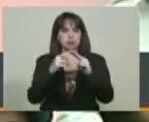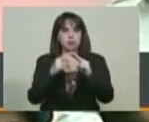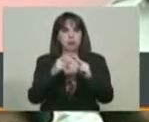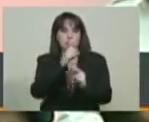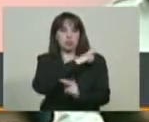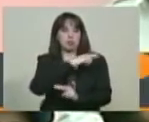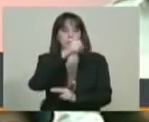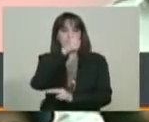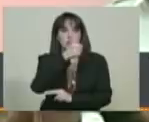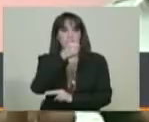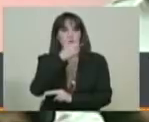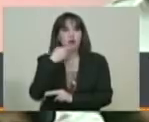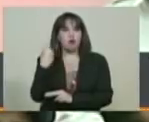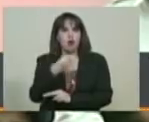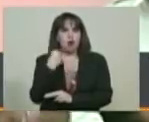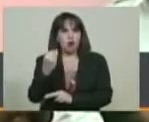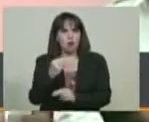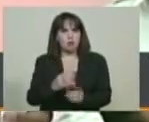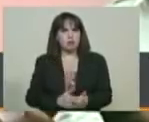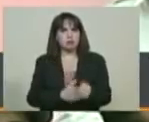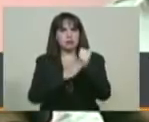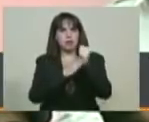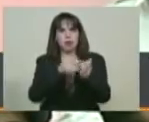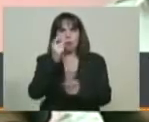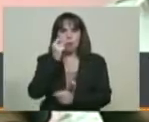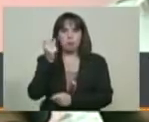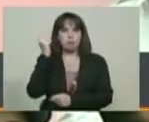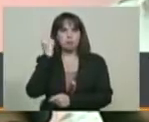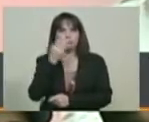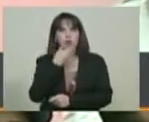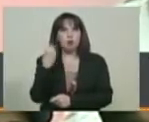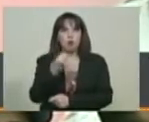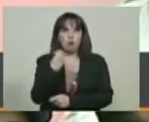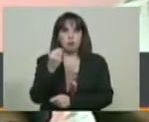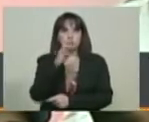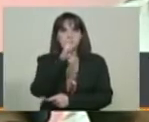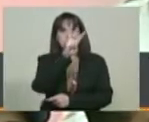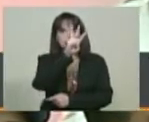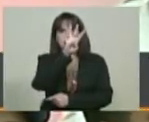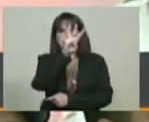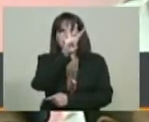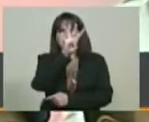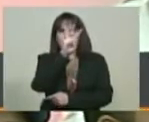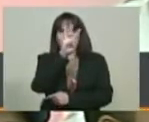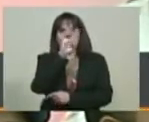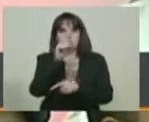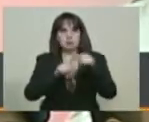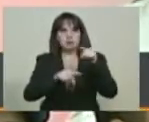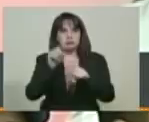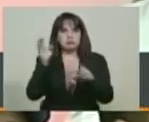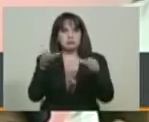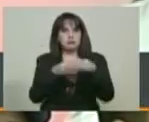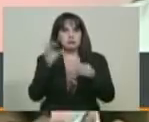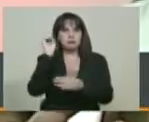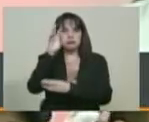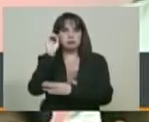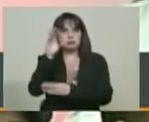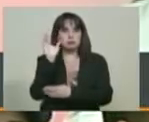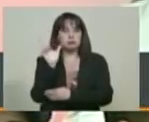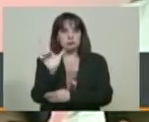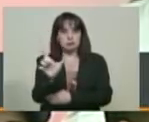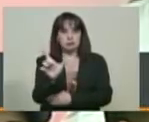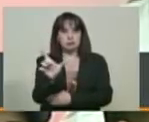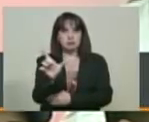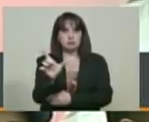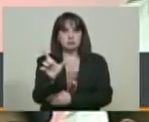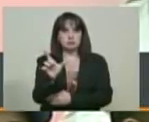de la JPSU y con los delegados y delegadas jóvenes al cuarto congreso de nuestro Partido Socialista Unido de Venezuela, presidente.